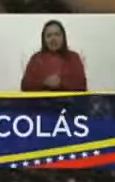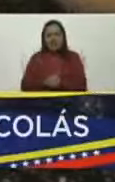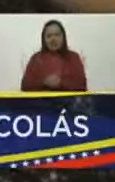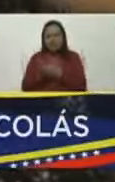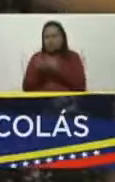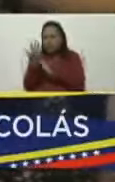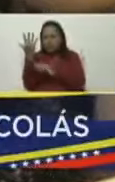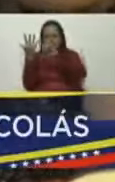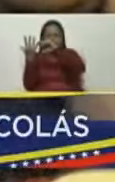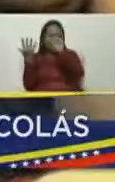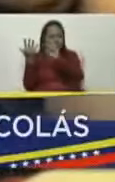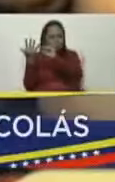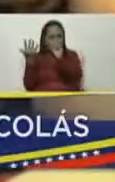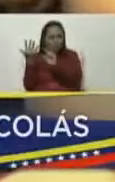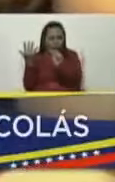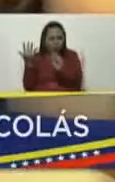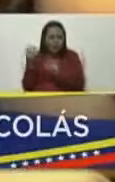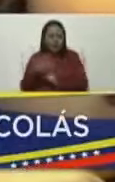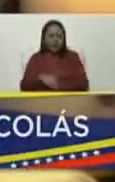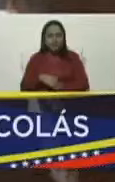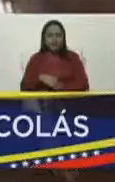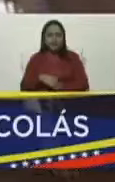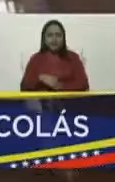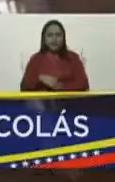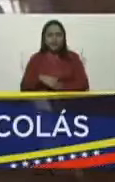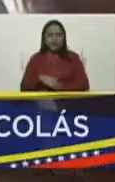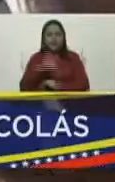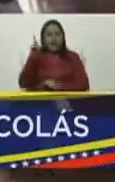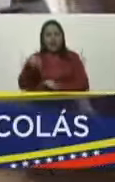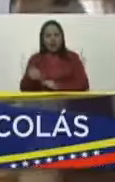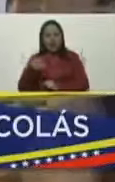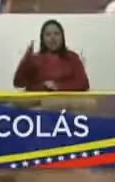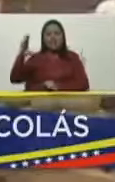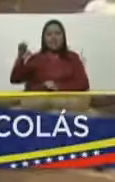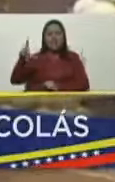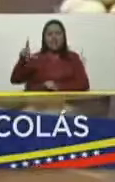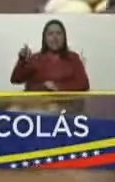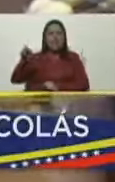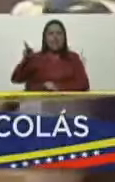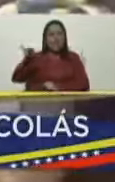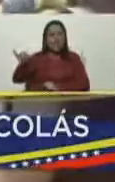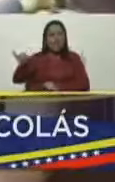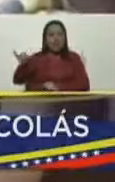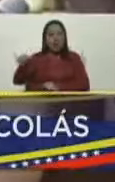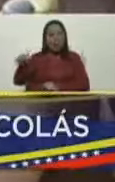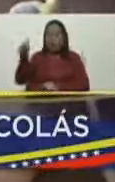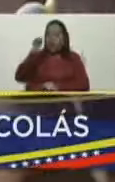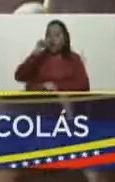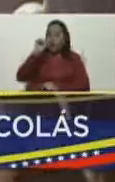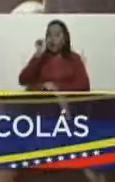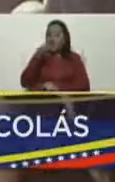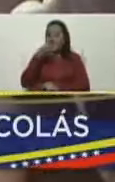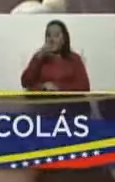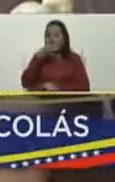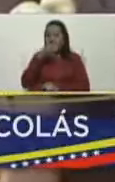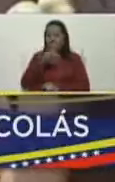cilantro, cebollín, el celery para sus juguitos verdes. Ajá.